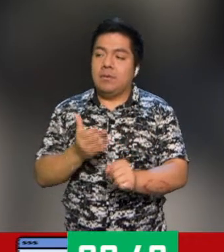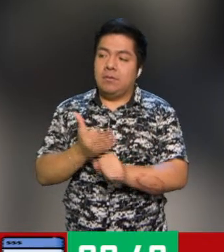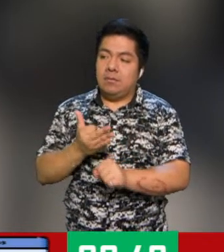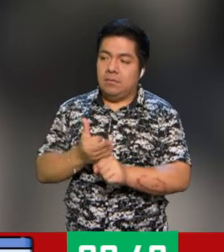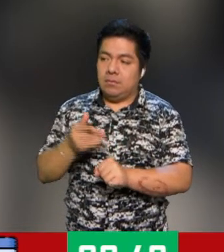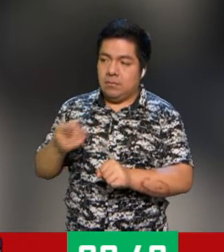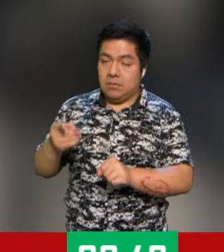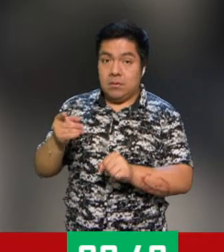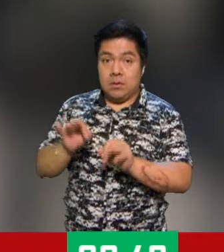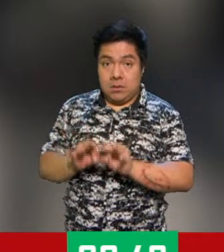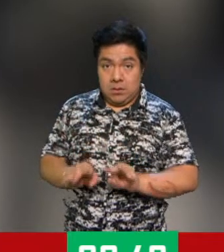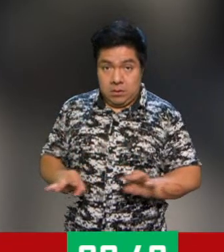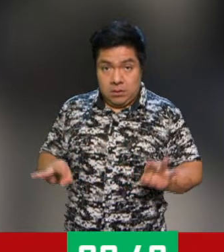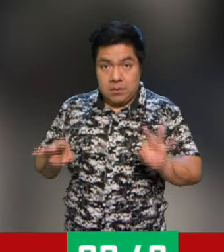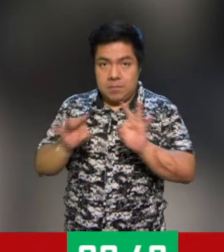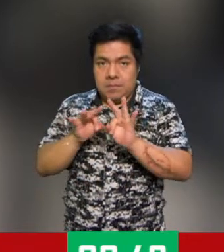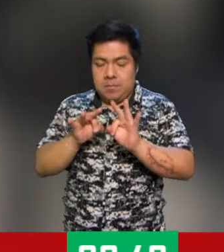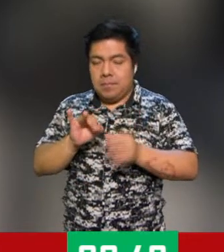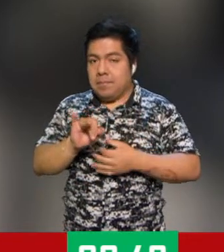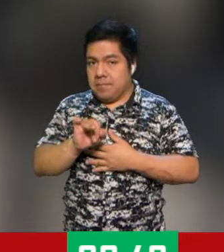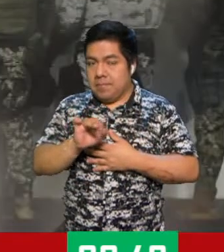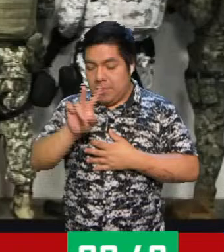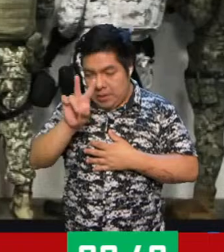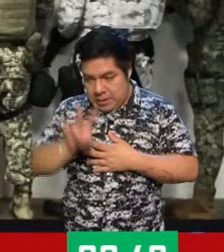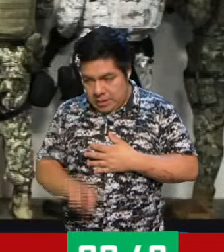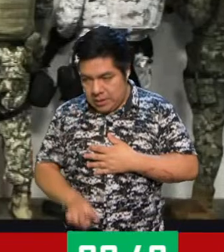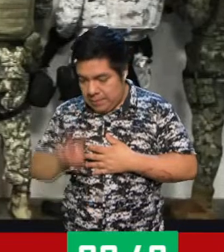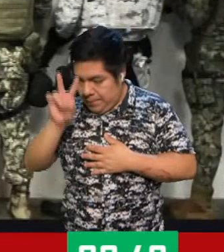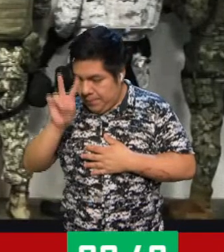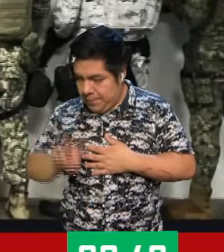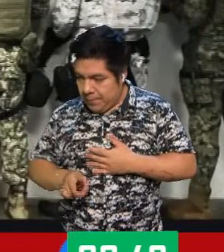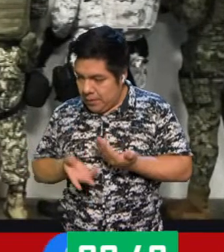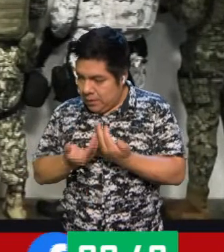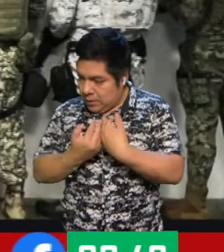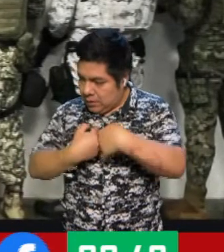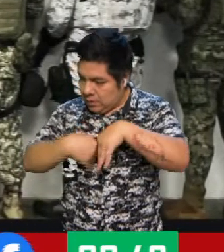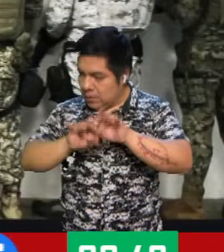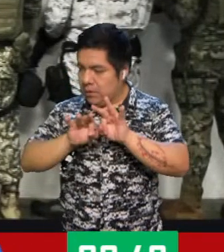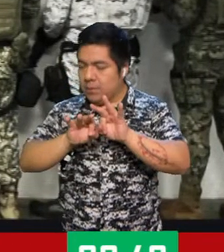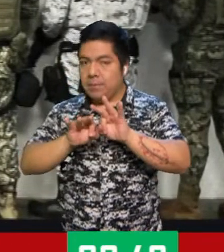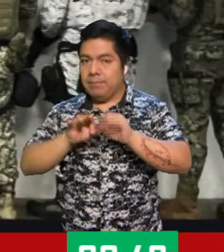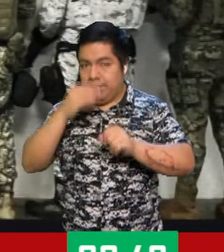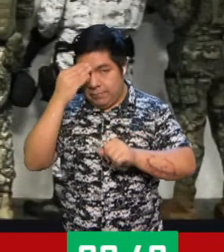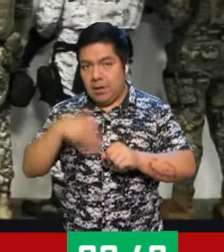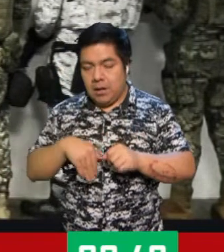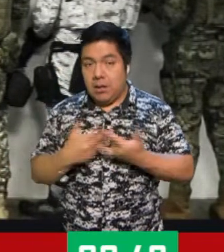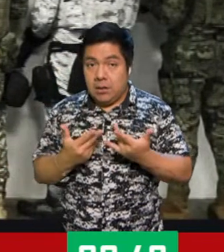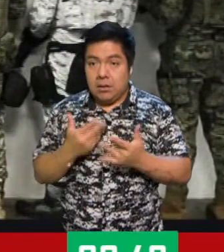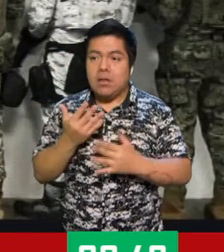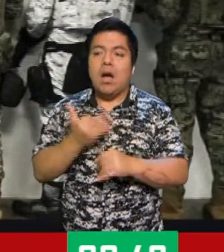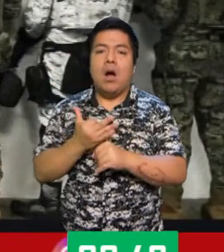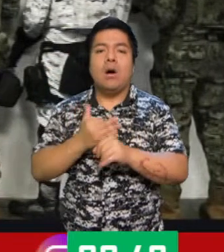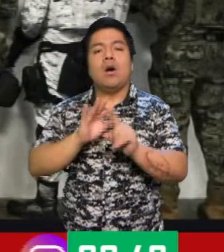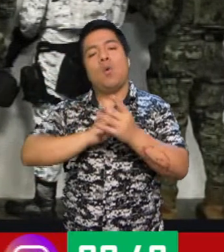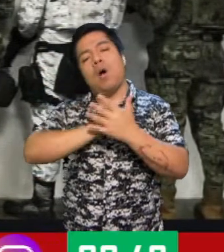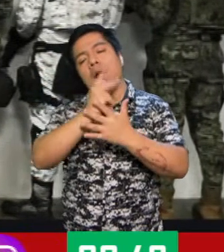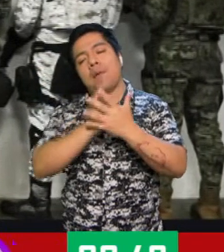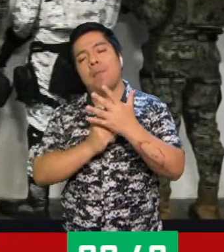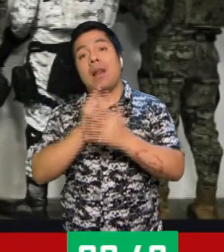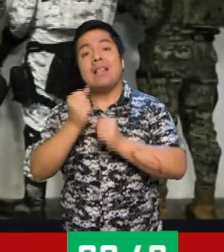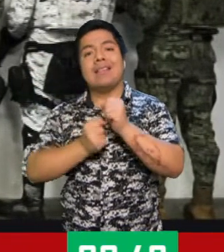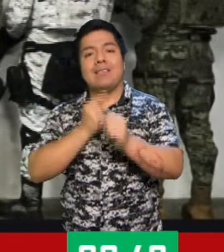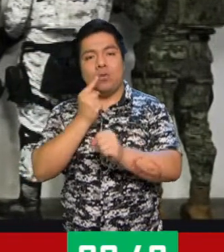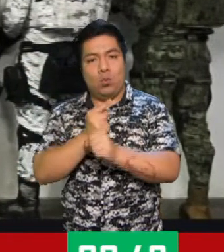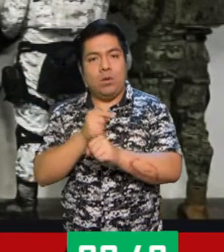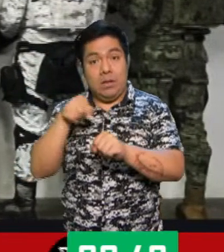¿no? En donde es muy, muy importante que como parte de la estrategia de seguridad seguida